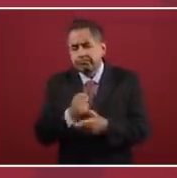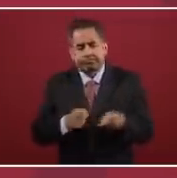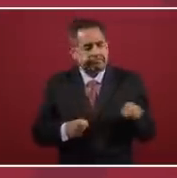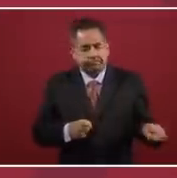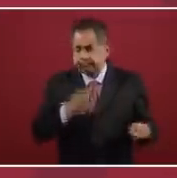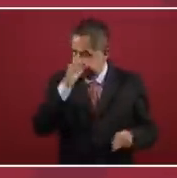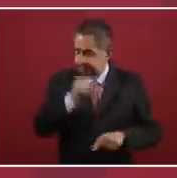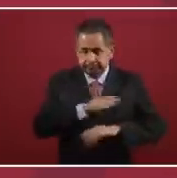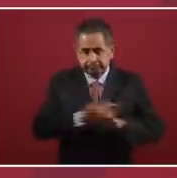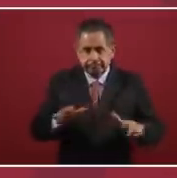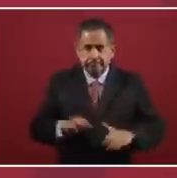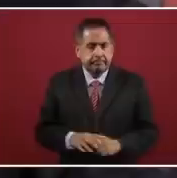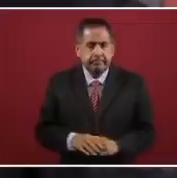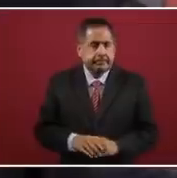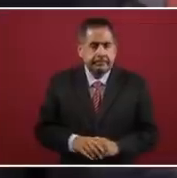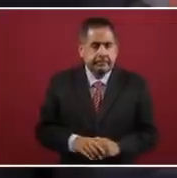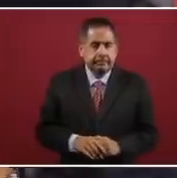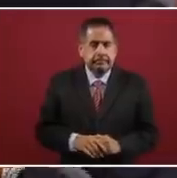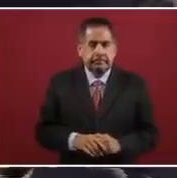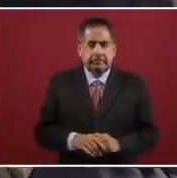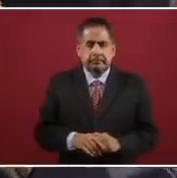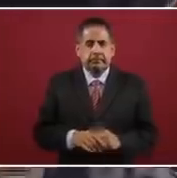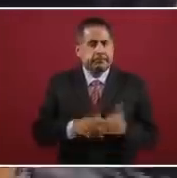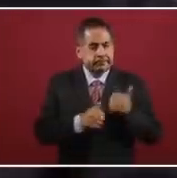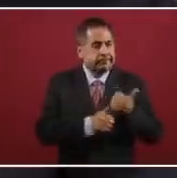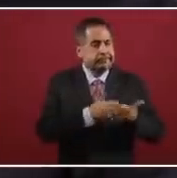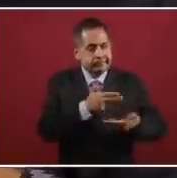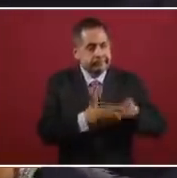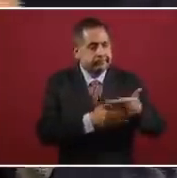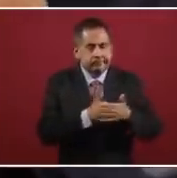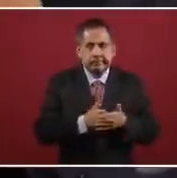Pero ahí se van haciendo